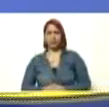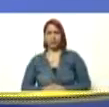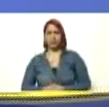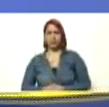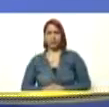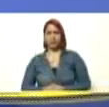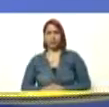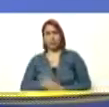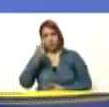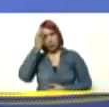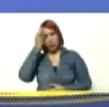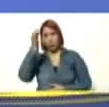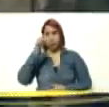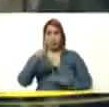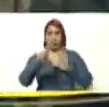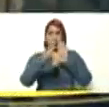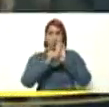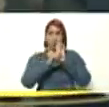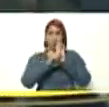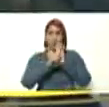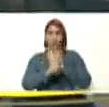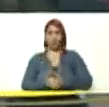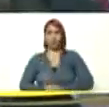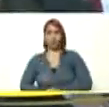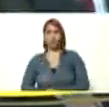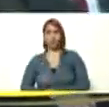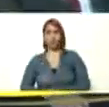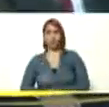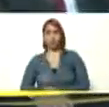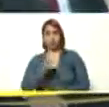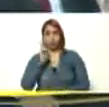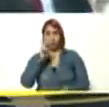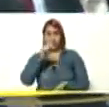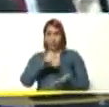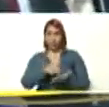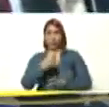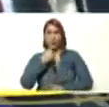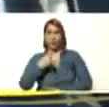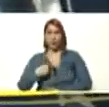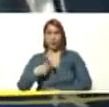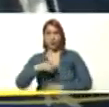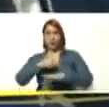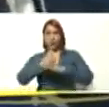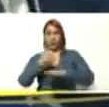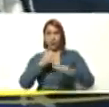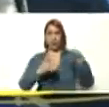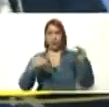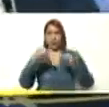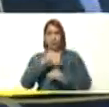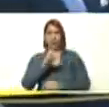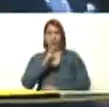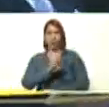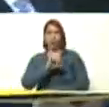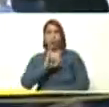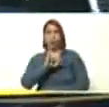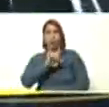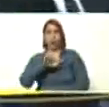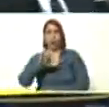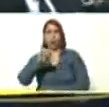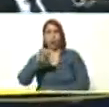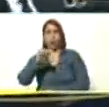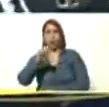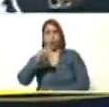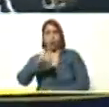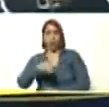Al Consejo Legislativo, está presente, me dicen, el almirante William Serantes Pinto.